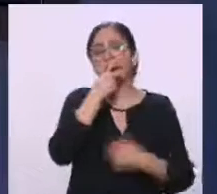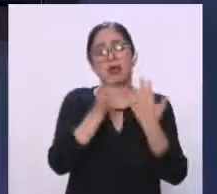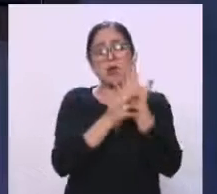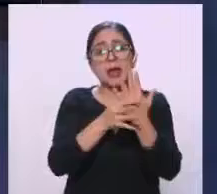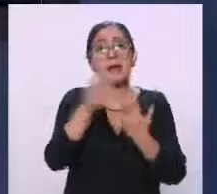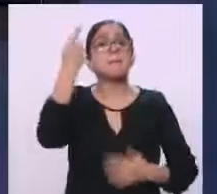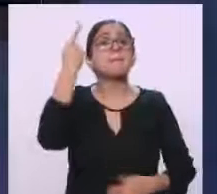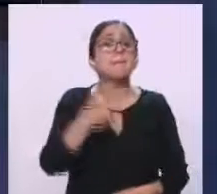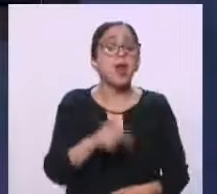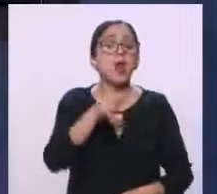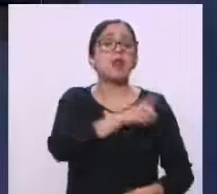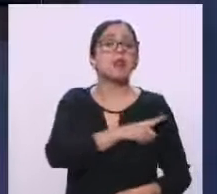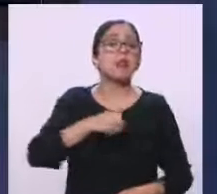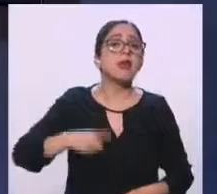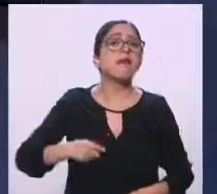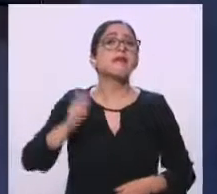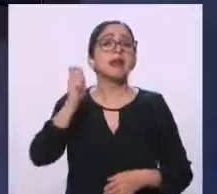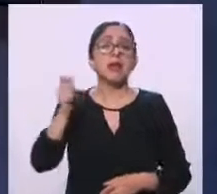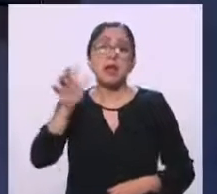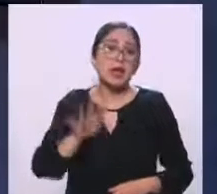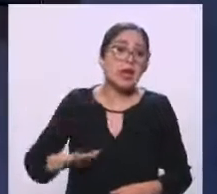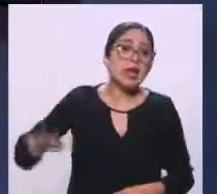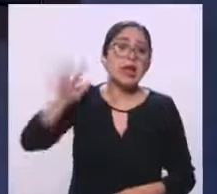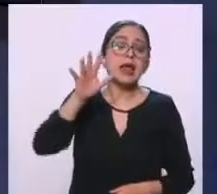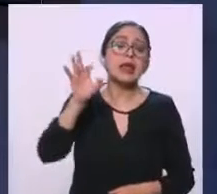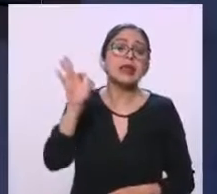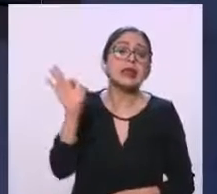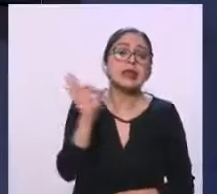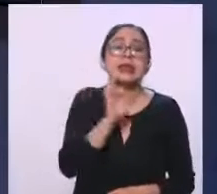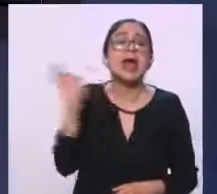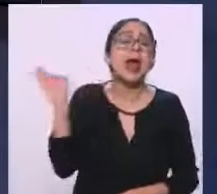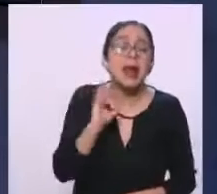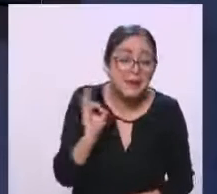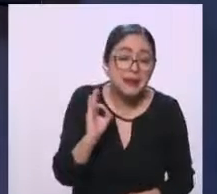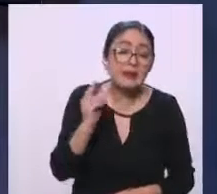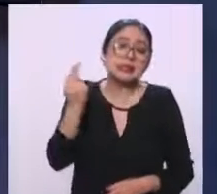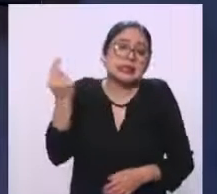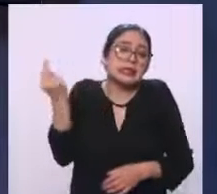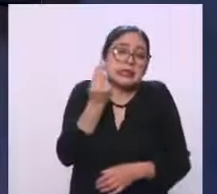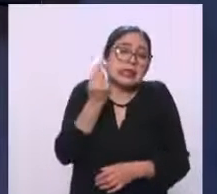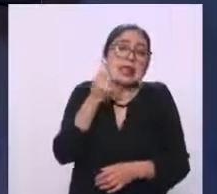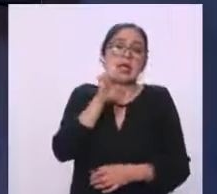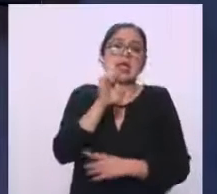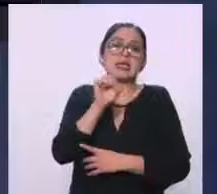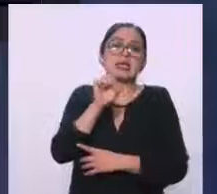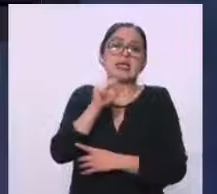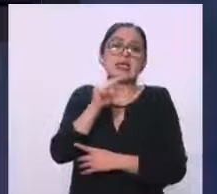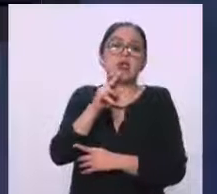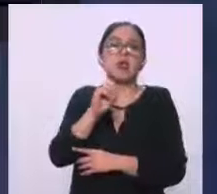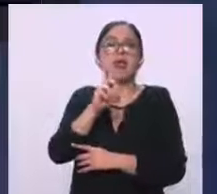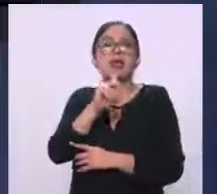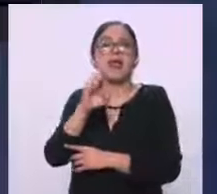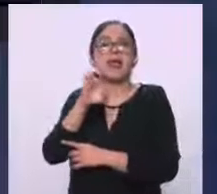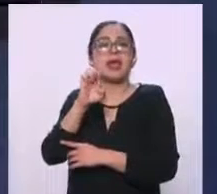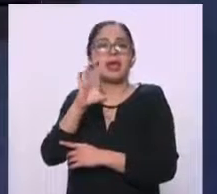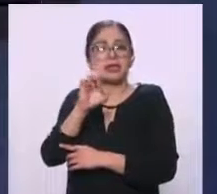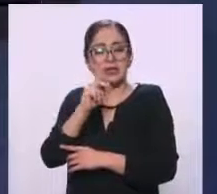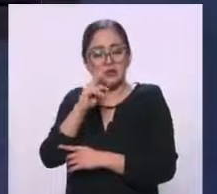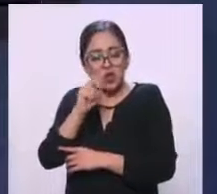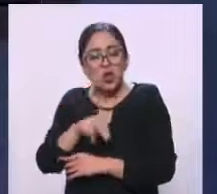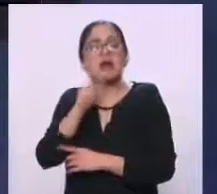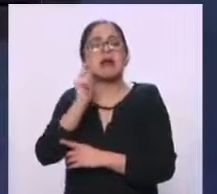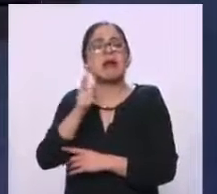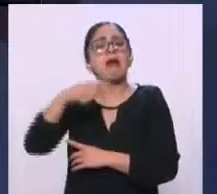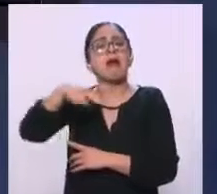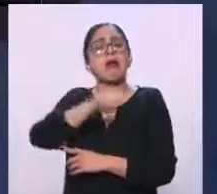que se decretara un estado de excepción. ¿Qué es el estado de excepción? Es la suspensión y restricción de los derechos, de garantías, y